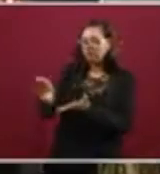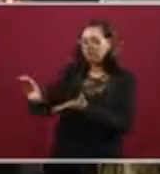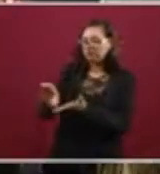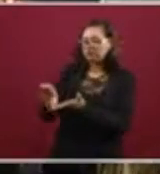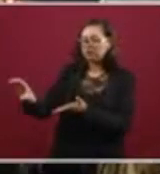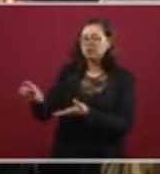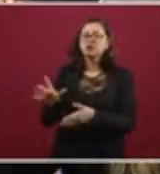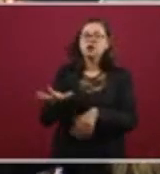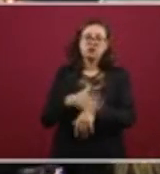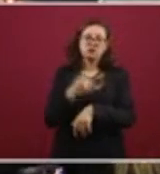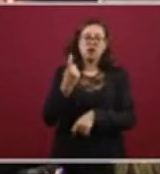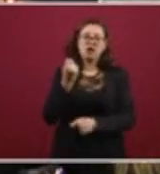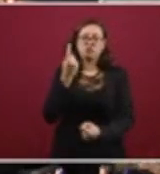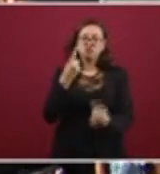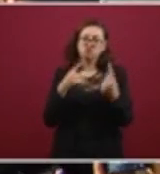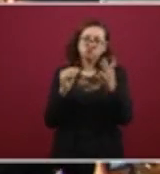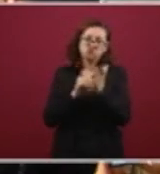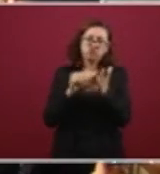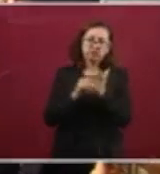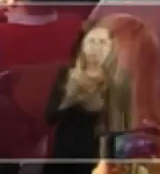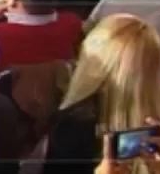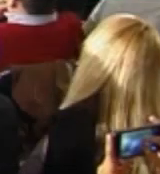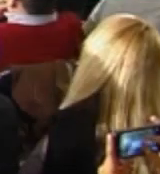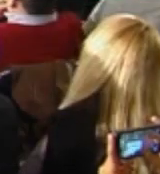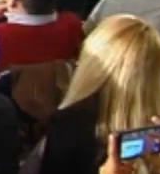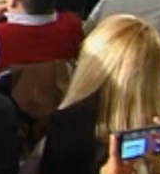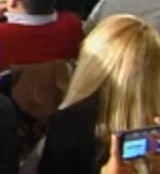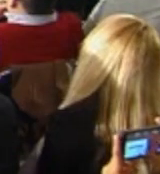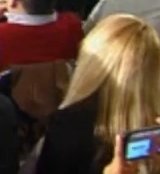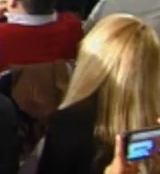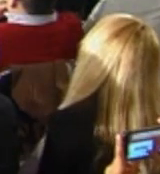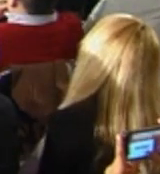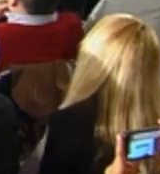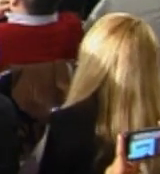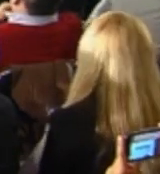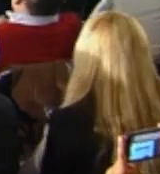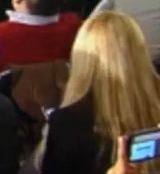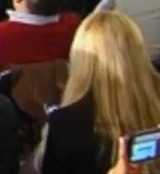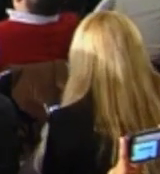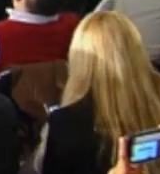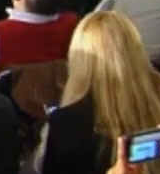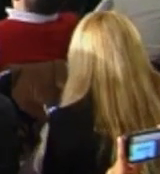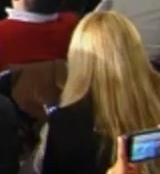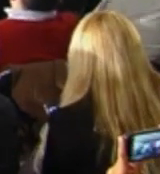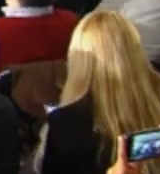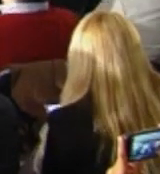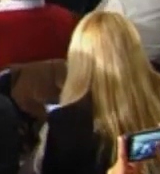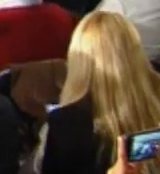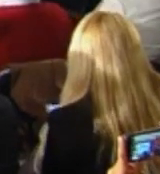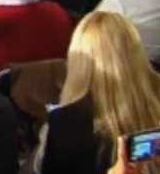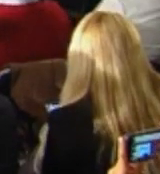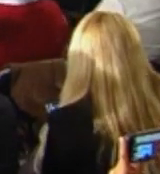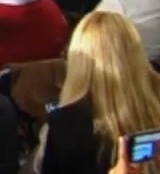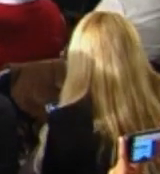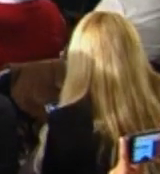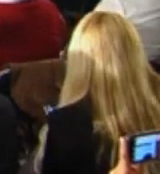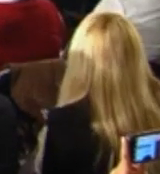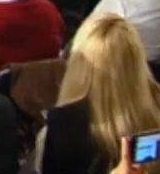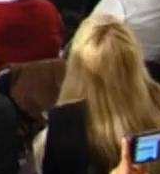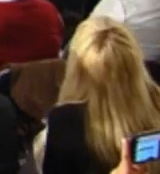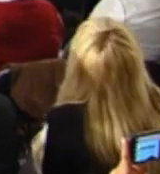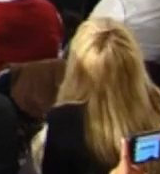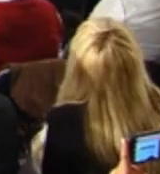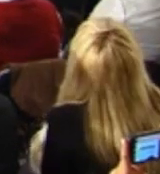ya de regresar de Perú. ¿Cómo se va a reunir este